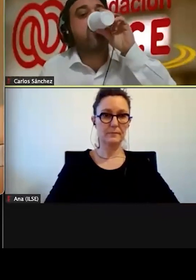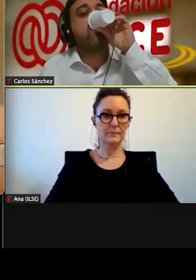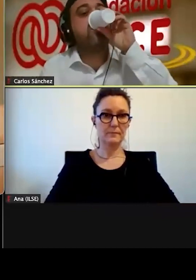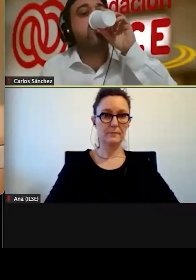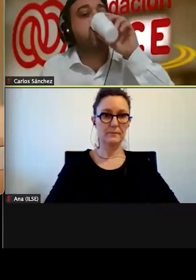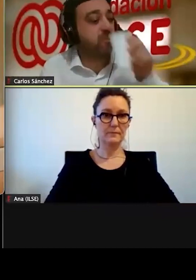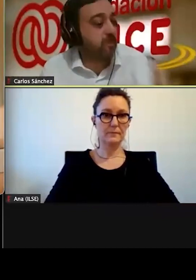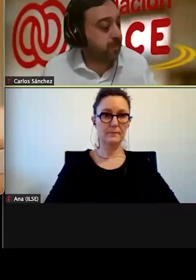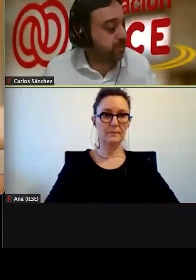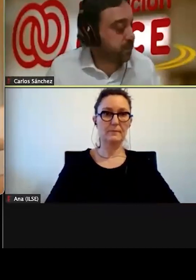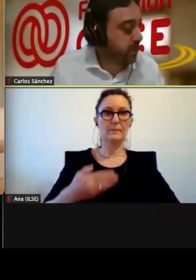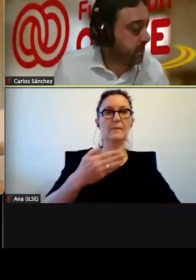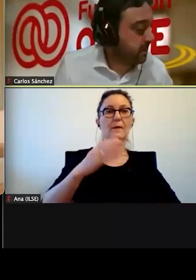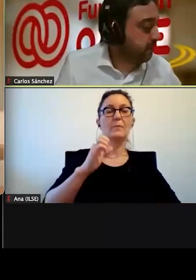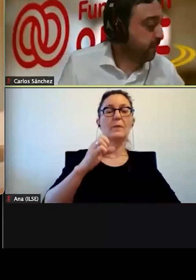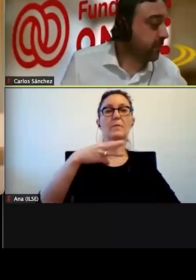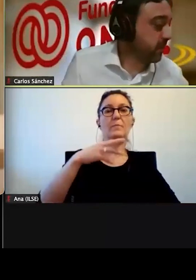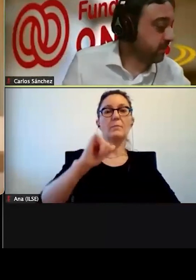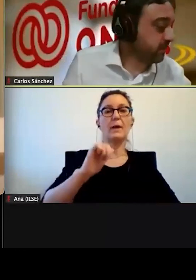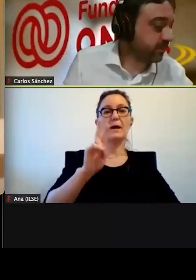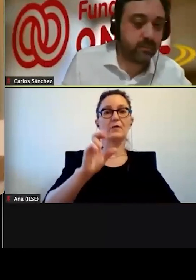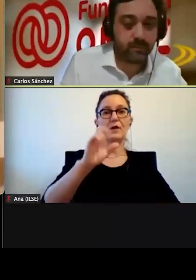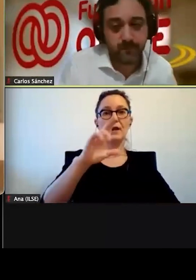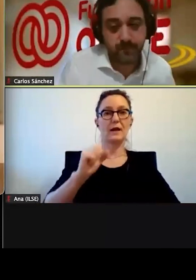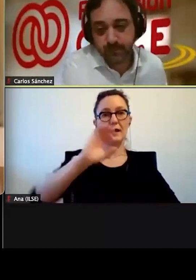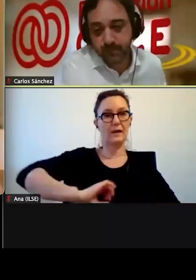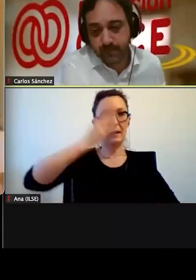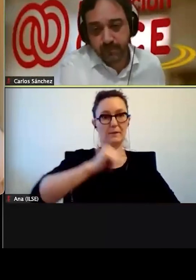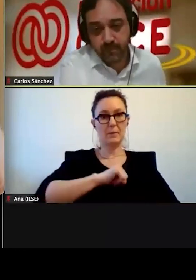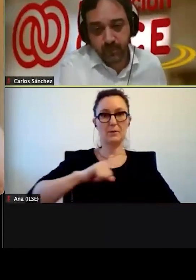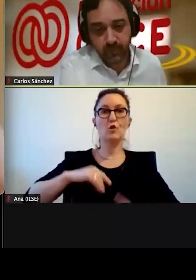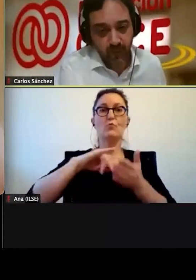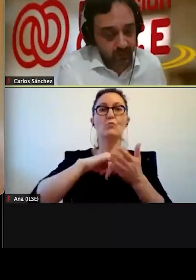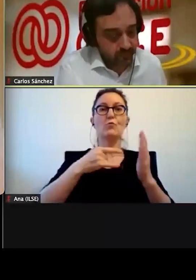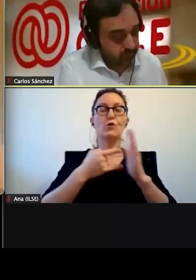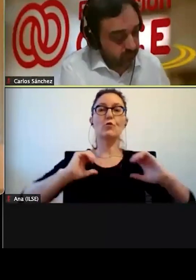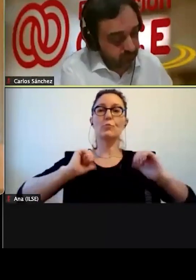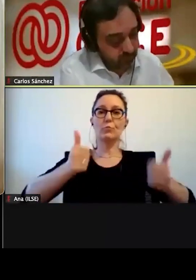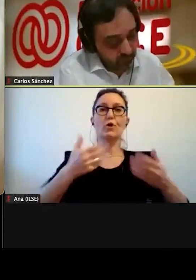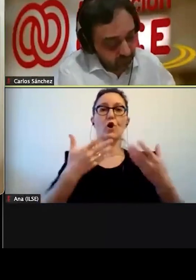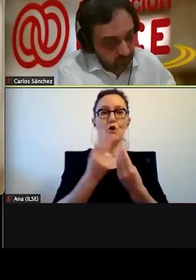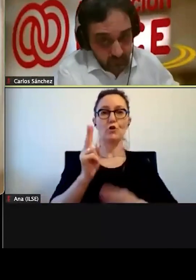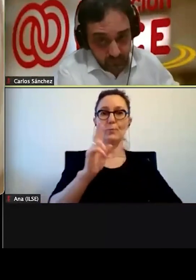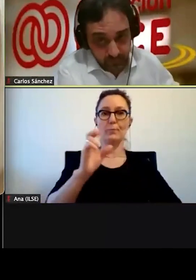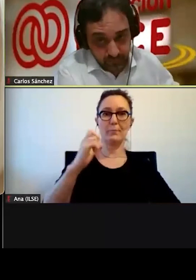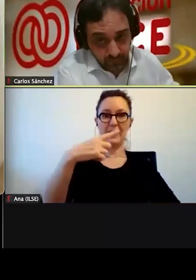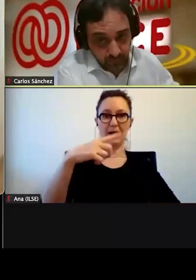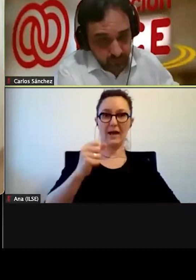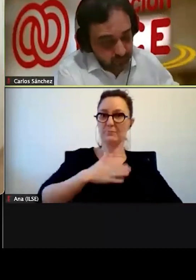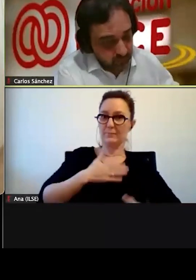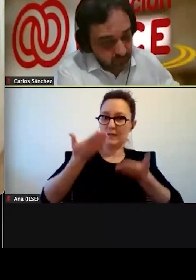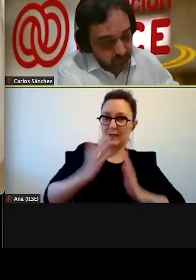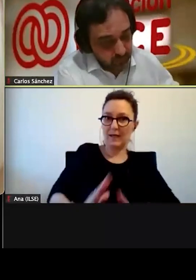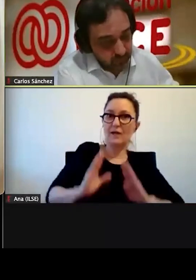Be My Vega es una iniciativa personal, un proyecto que comienza con Vega, nuestra hija, y su